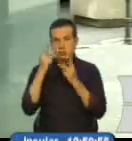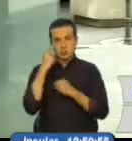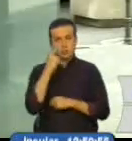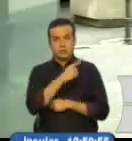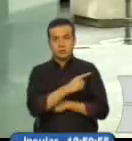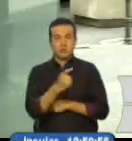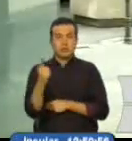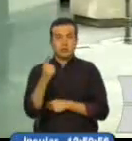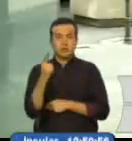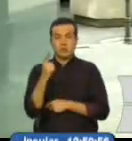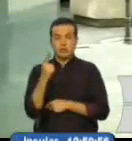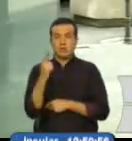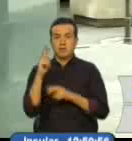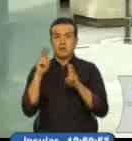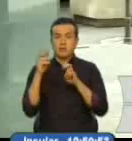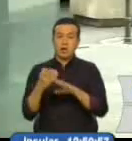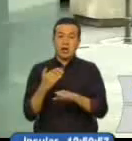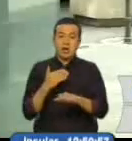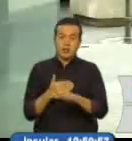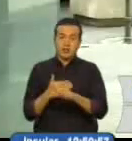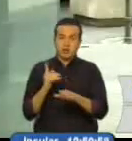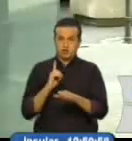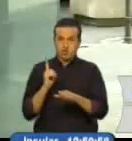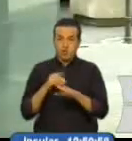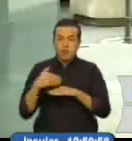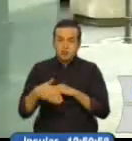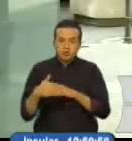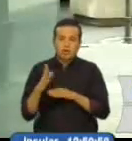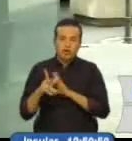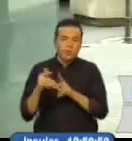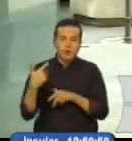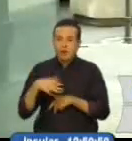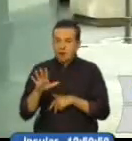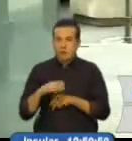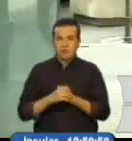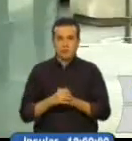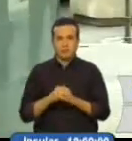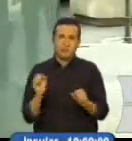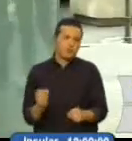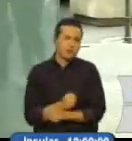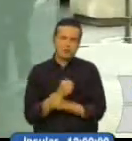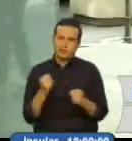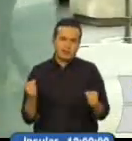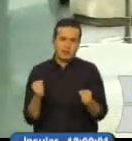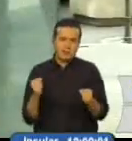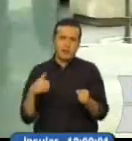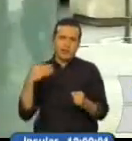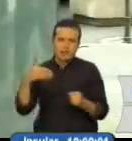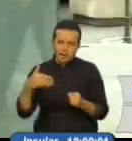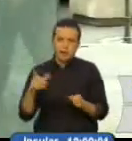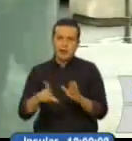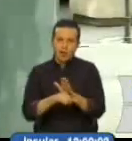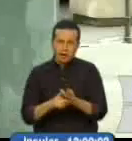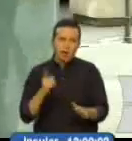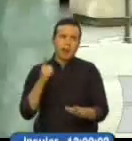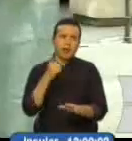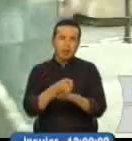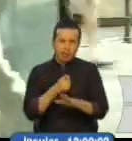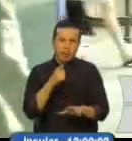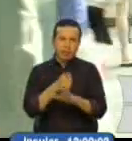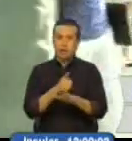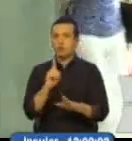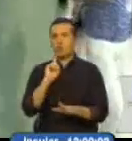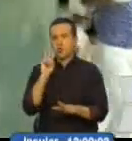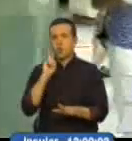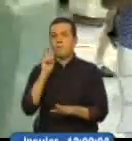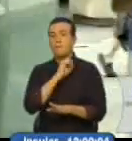que hacer hincapié ahí, en el antes y no en el después. El legislador no puede acabar con la corrupción a golpe de ley. Esto tiene que ser una medida